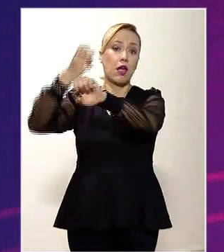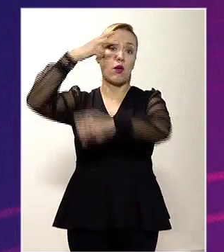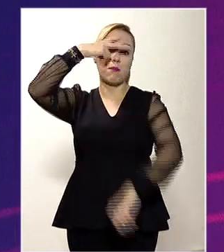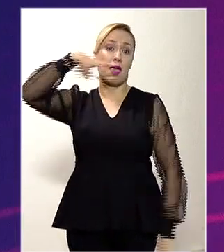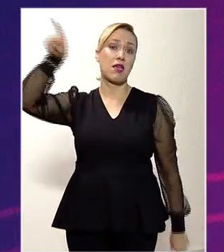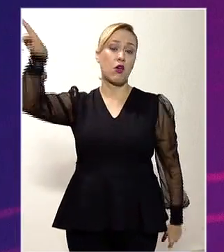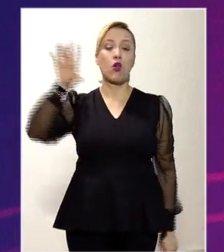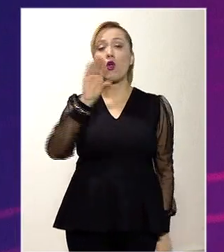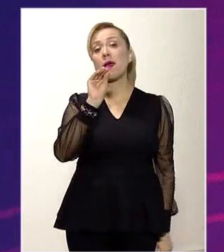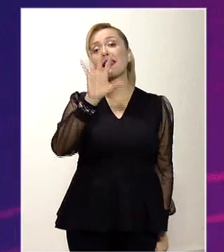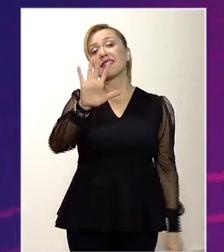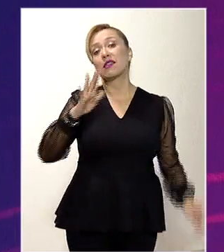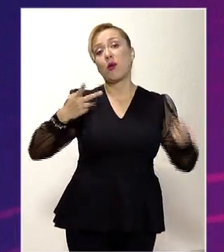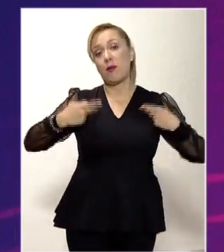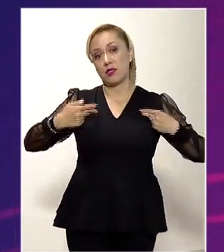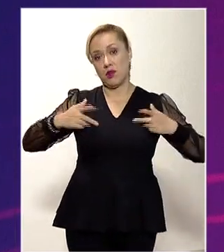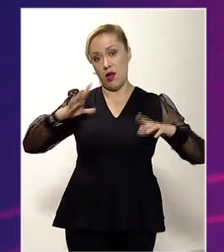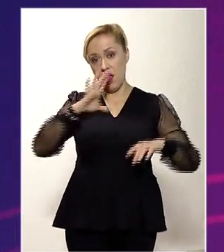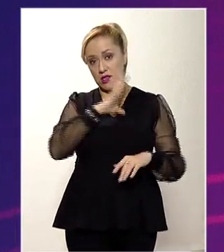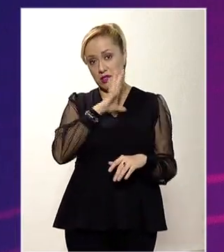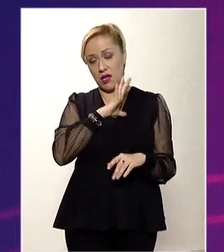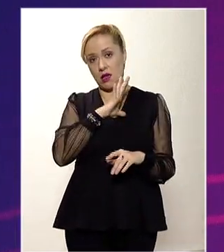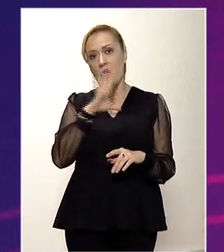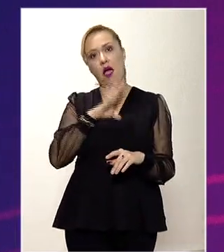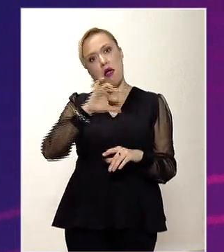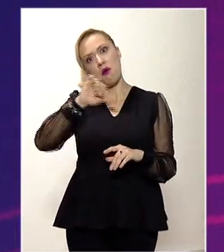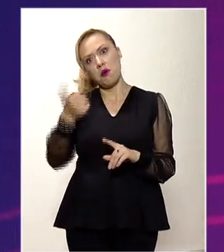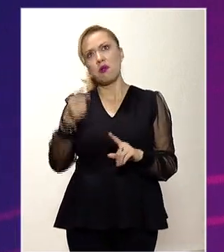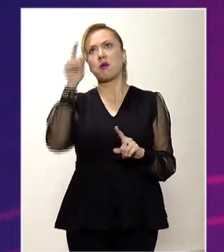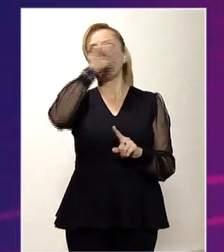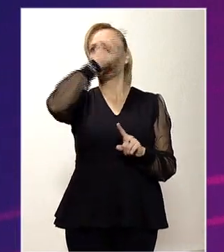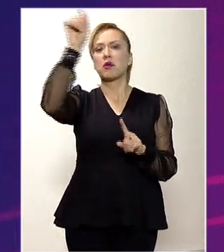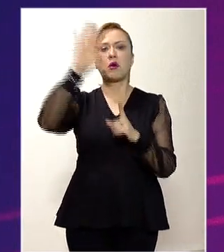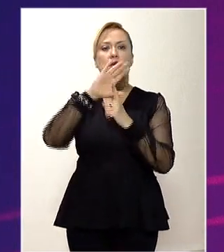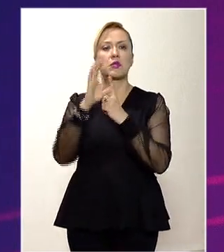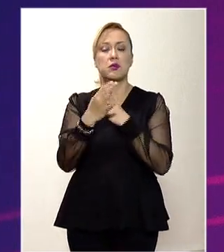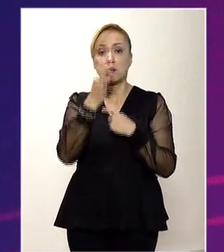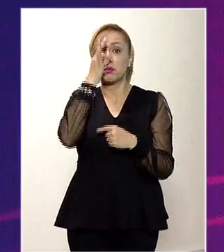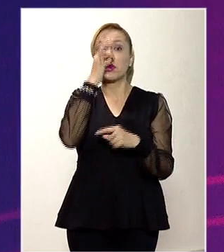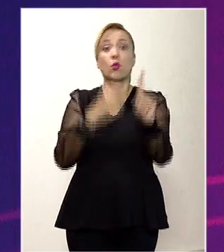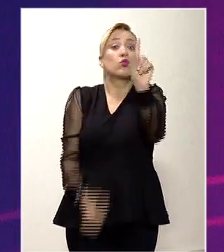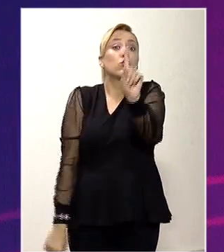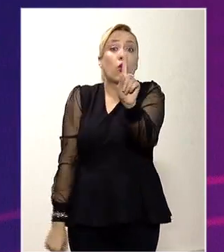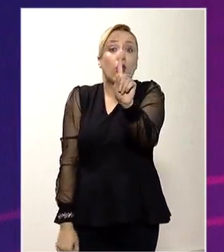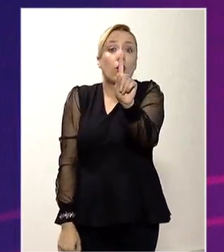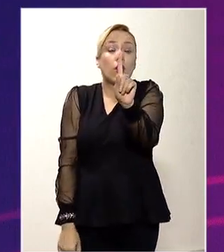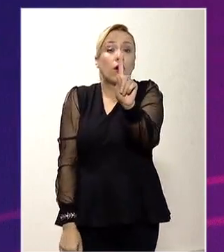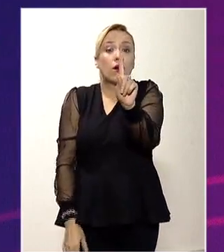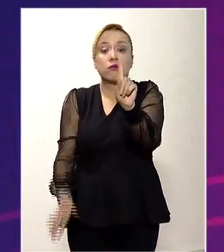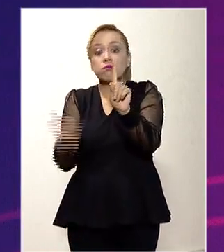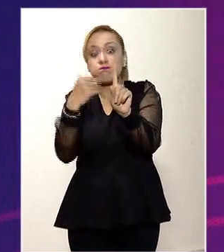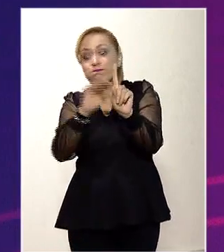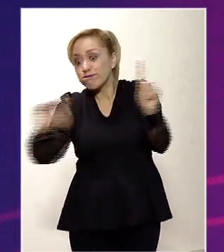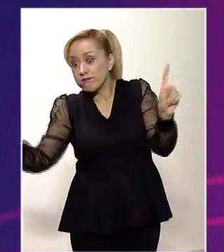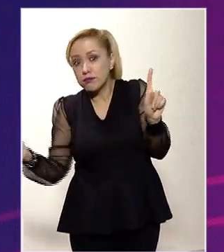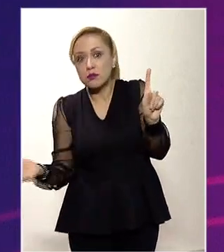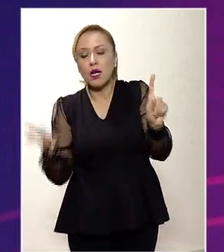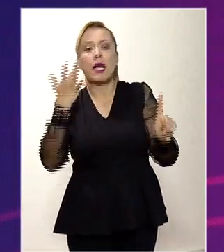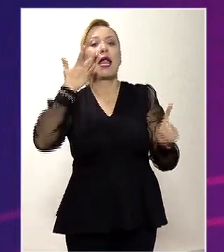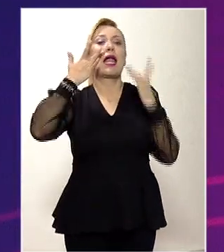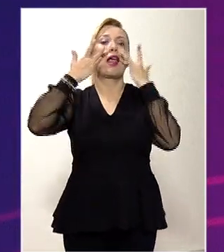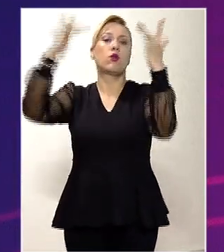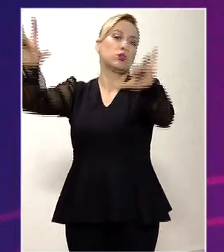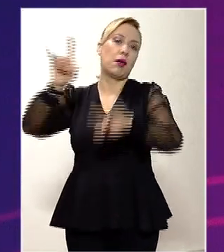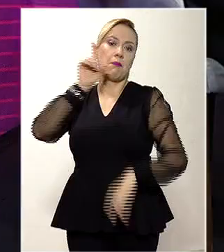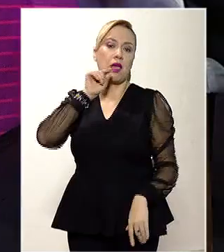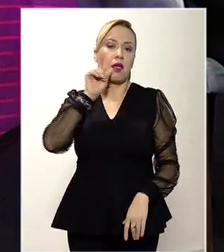México y tiene 95 personas. De ahí para abajo hay algunas comisiones que solo tienen al comisionado o comisionada sin nadie más. Y que va a renunciar mañana. Y que